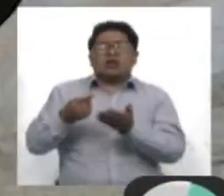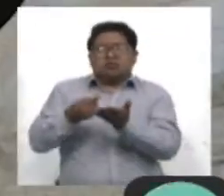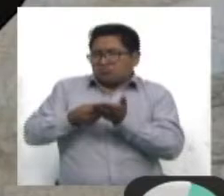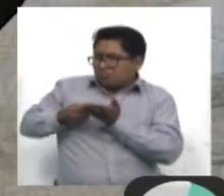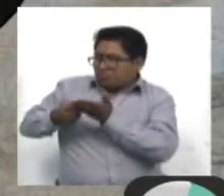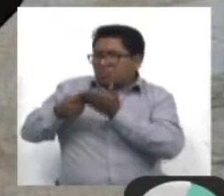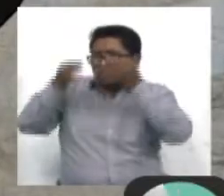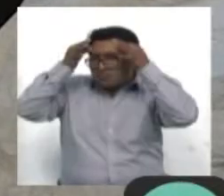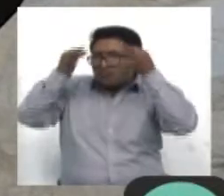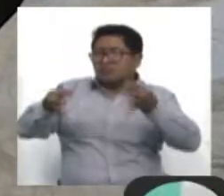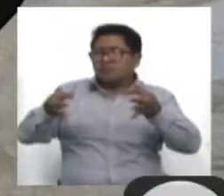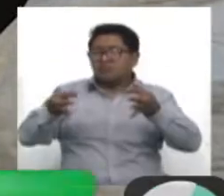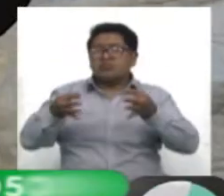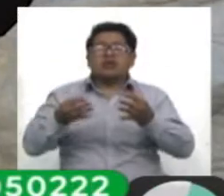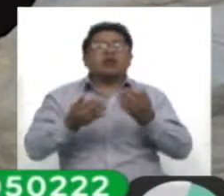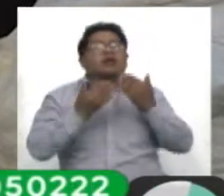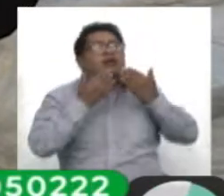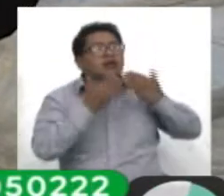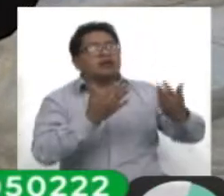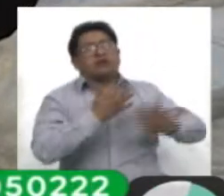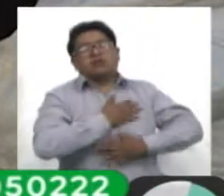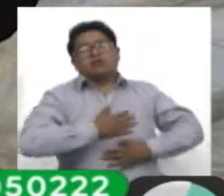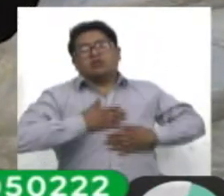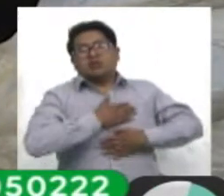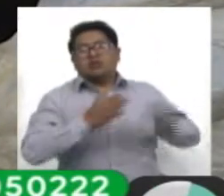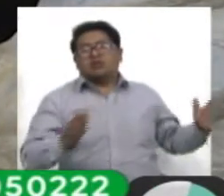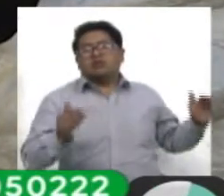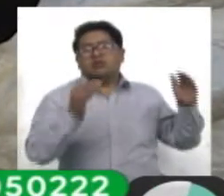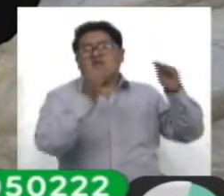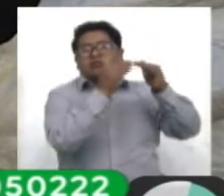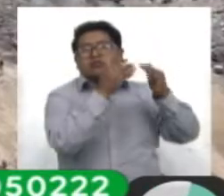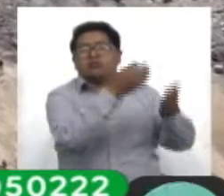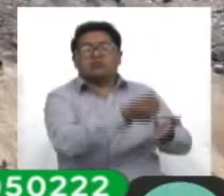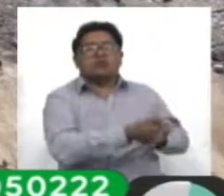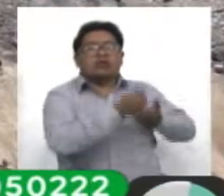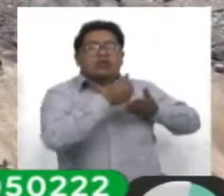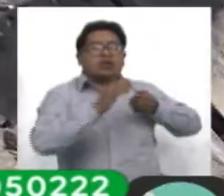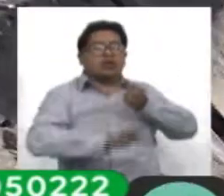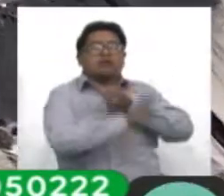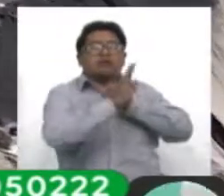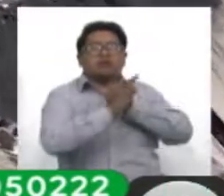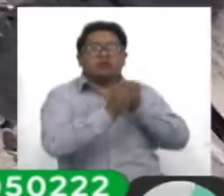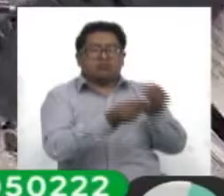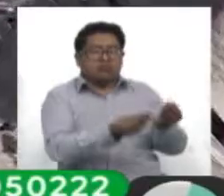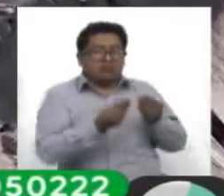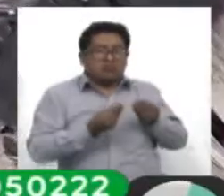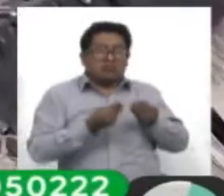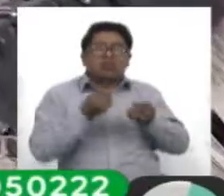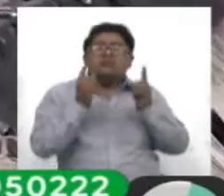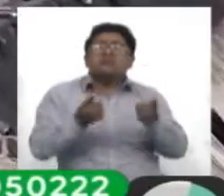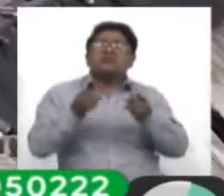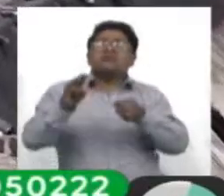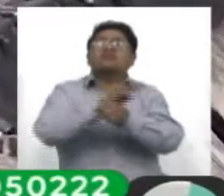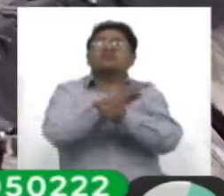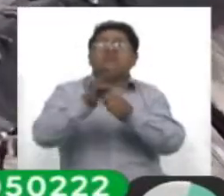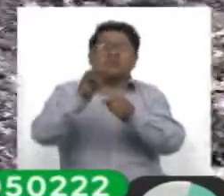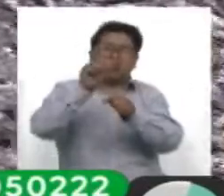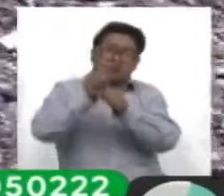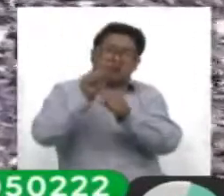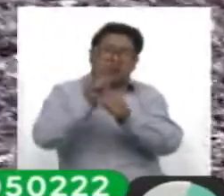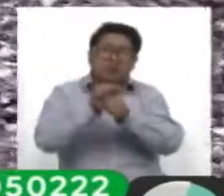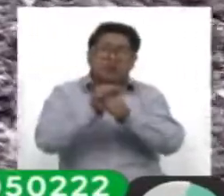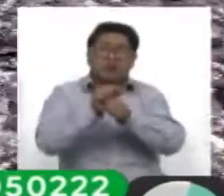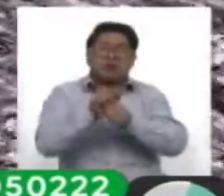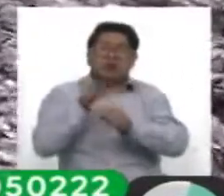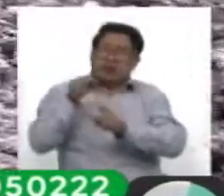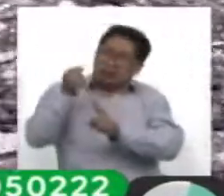en agradecimiento a que el pueblo paceño los cobija y les da una olla común en las puertas del Ministerio de Trabajo, en su